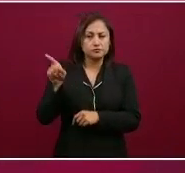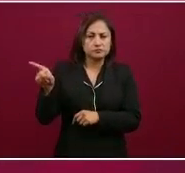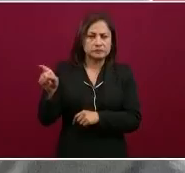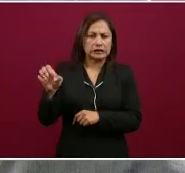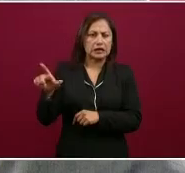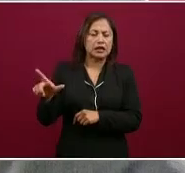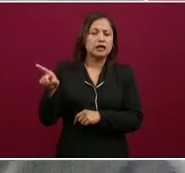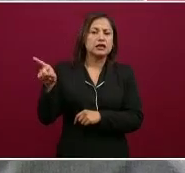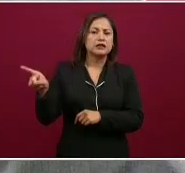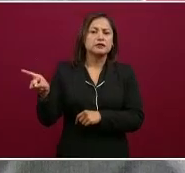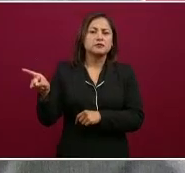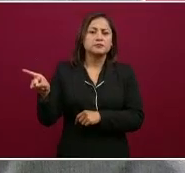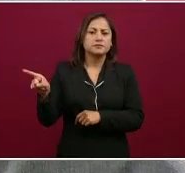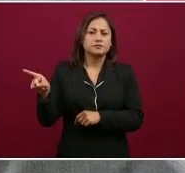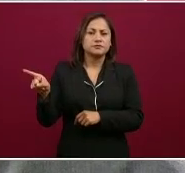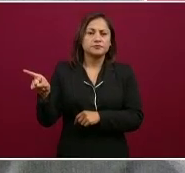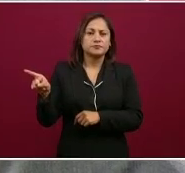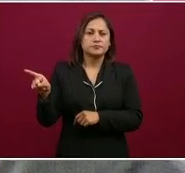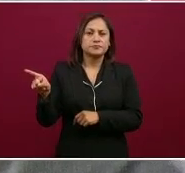está